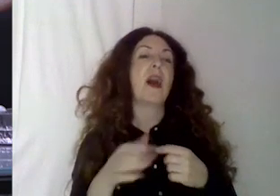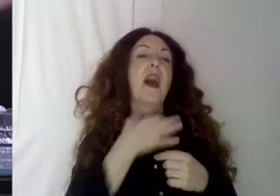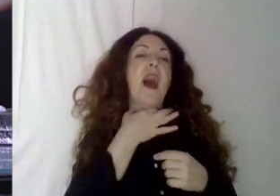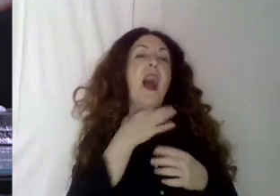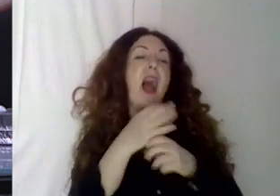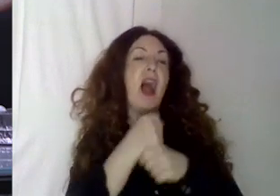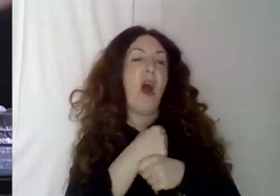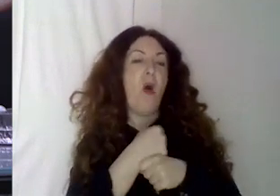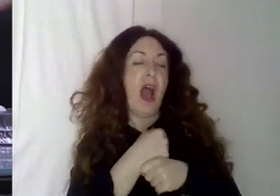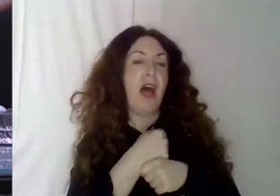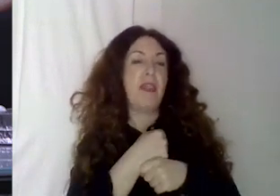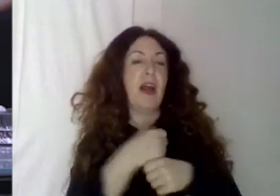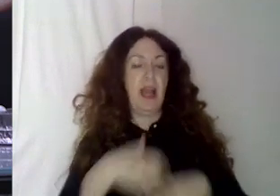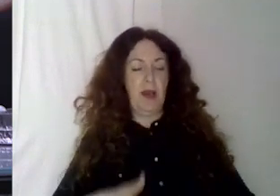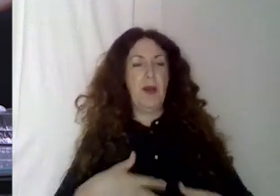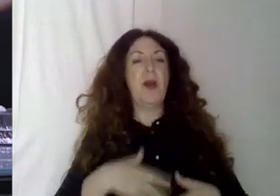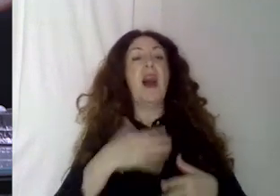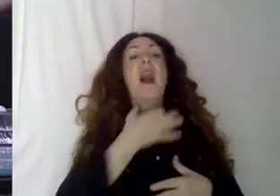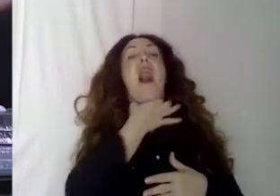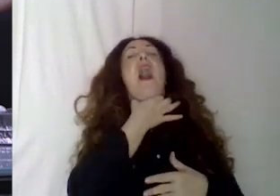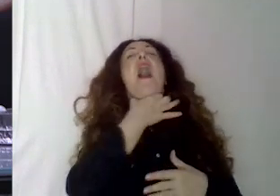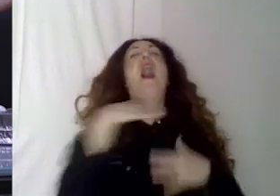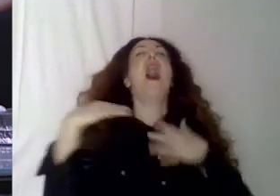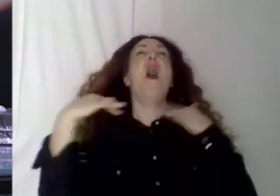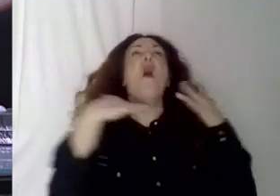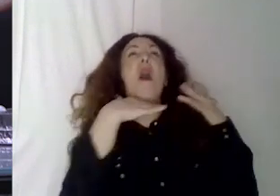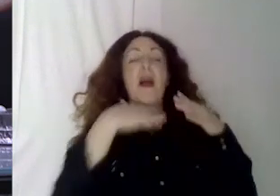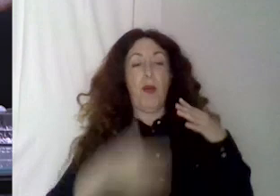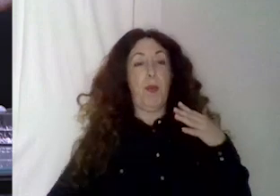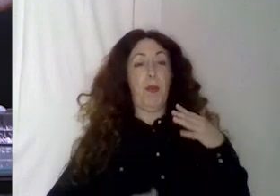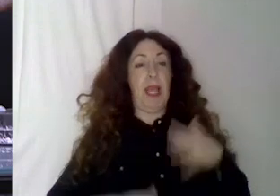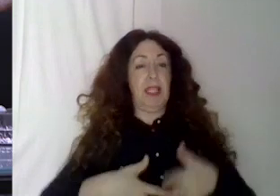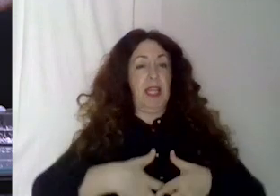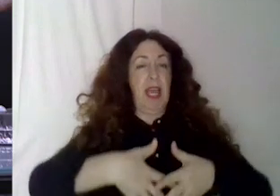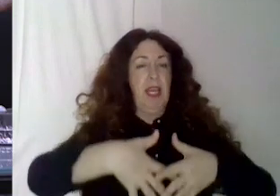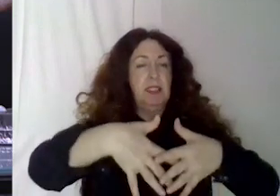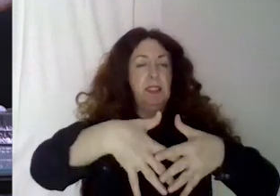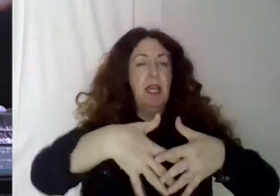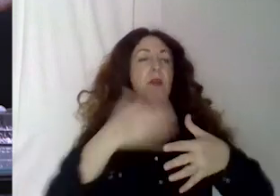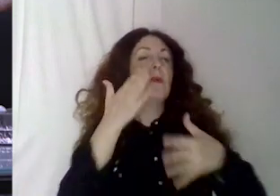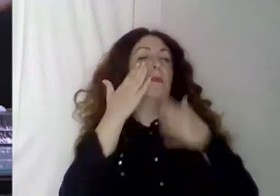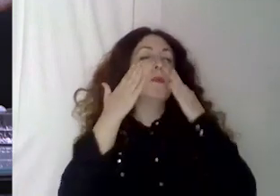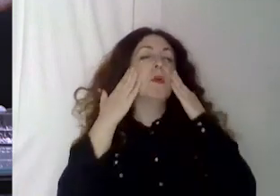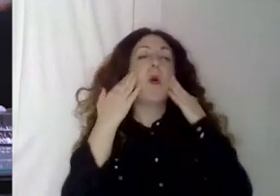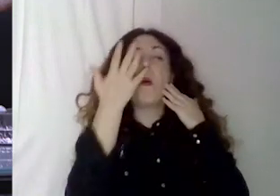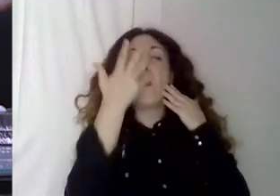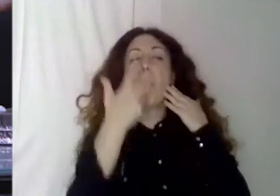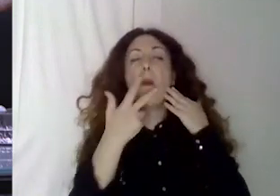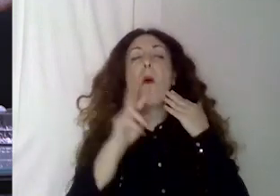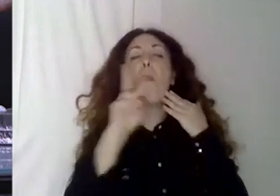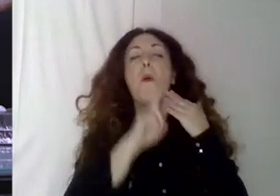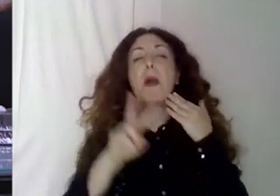que hace cosas muy crueles, pero yo les digo que es muy pacato. Por eso me da mucha rabia que no tener un modo de confrontarlo con